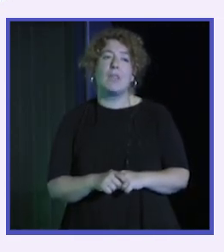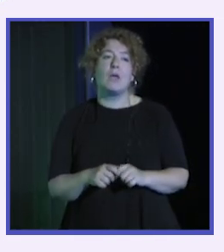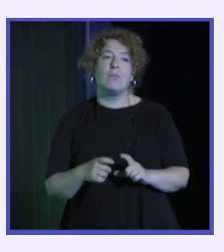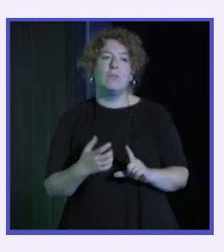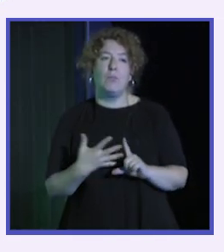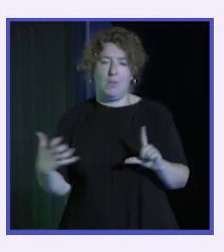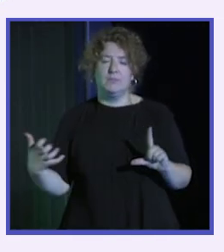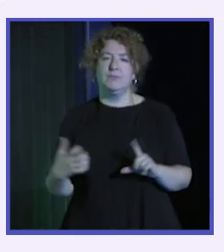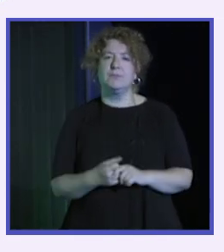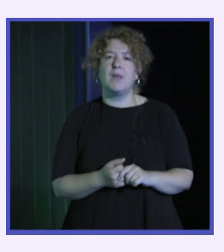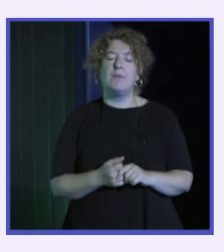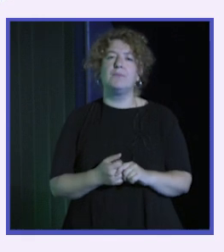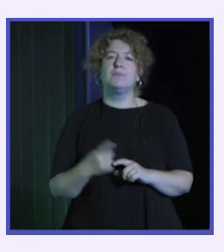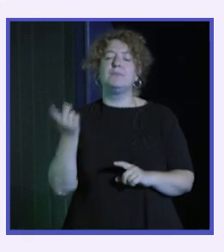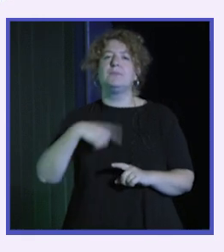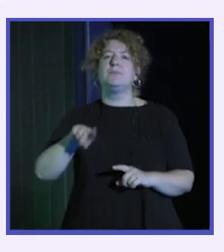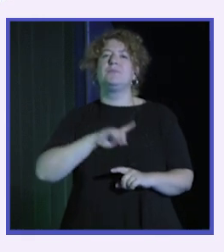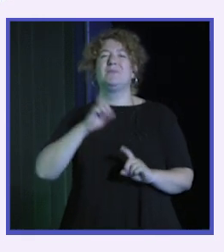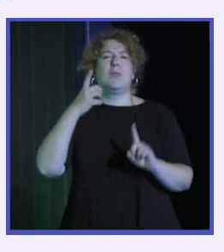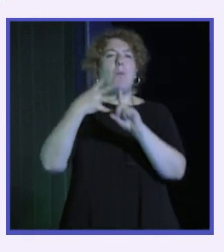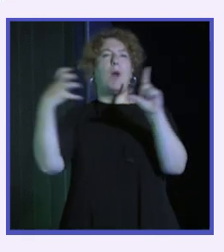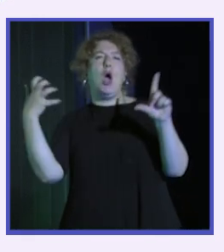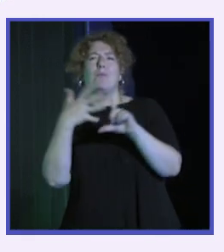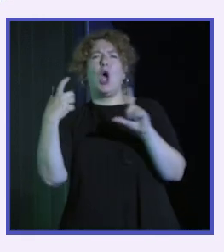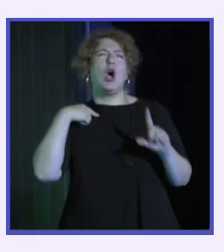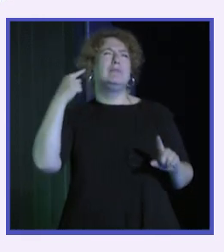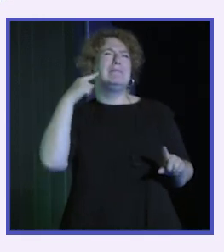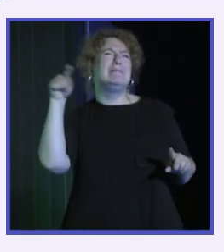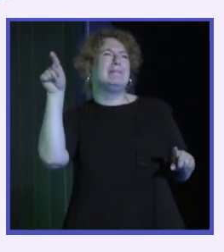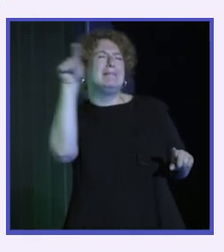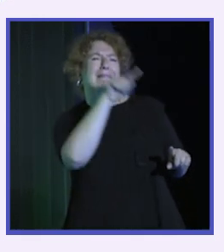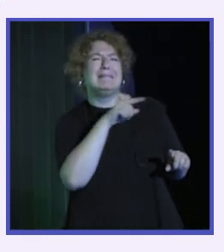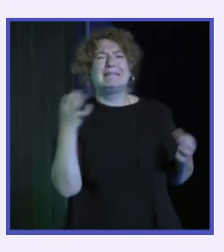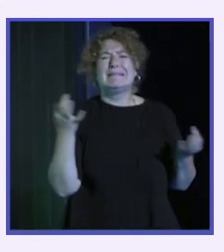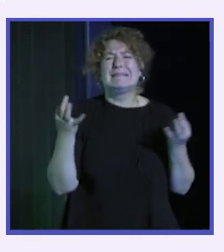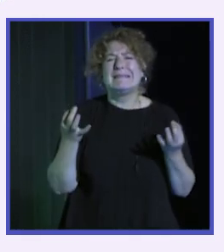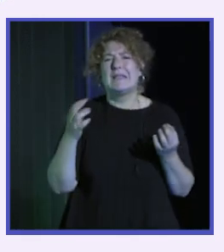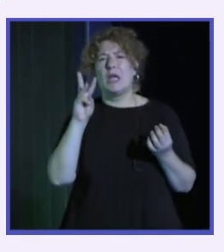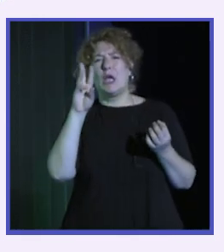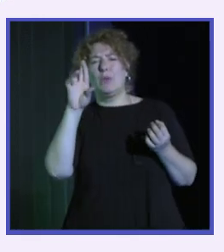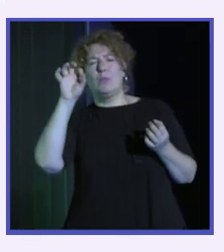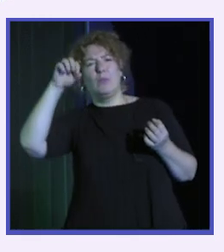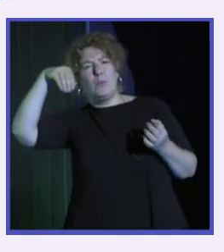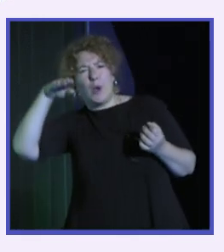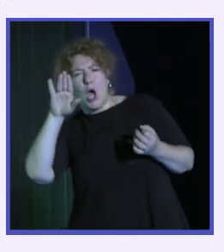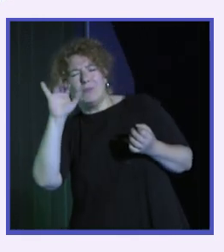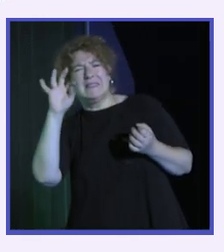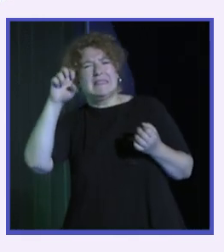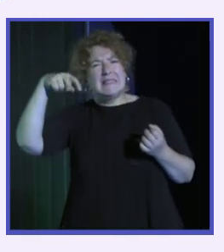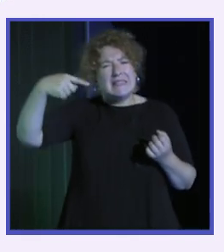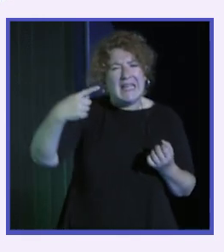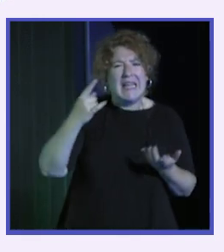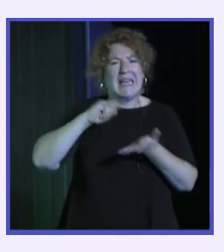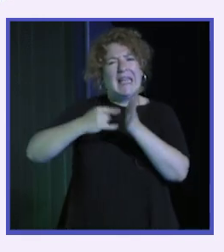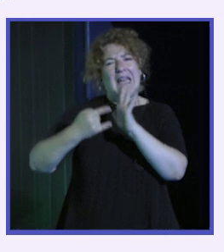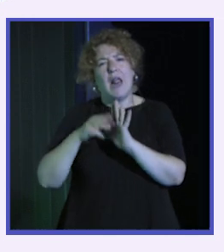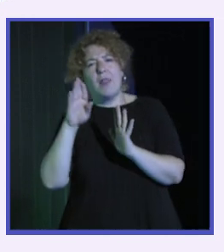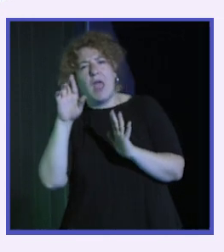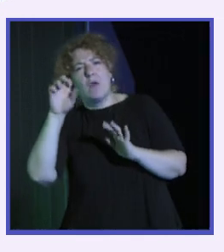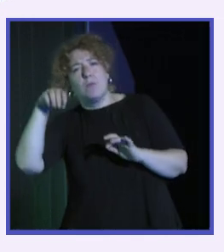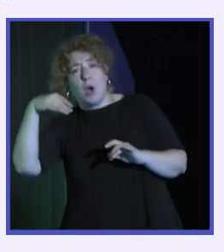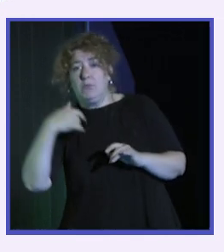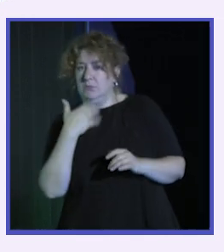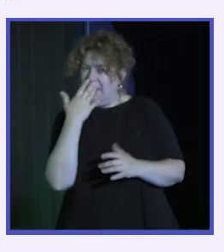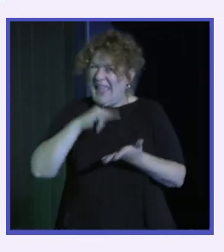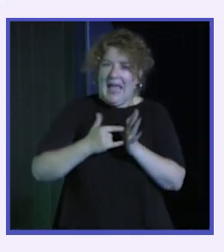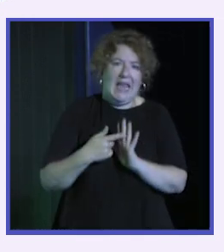esto del prompt. Todos estamos escuchando el prompt en todos lados, el prompting, he escuchado esta ingeniería de prompting. No creo que tengamos que ser ingenieros